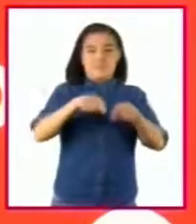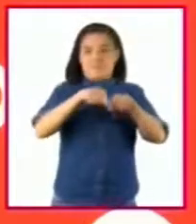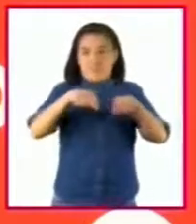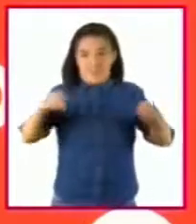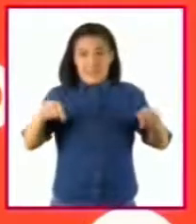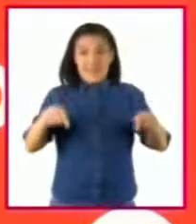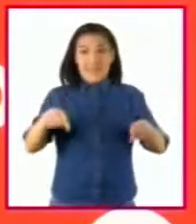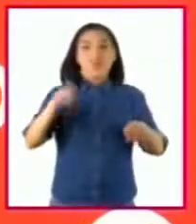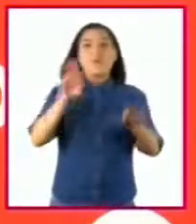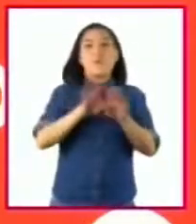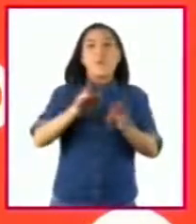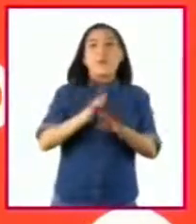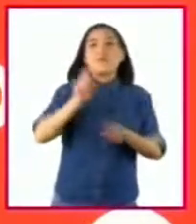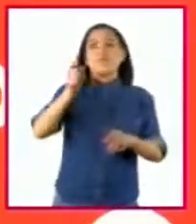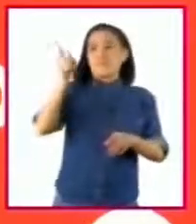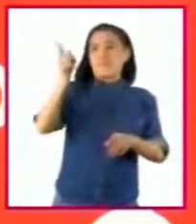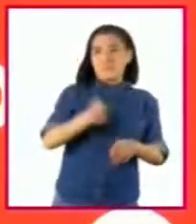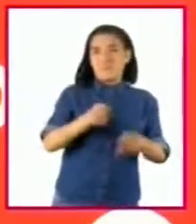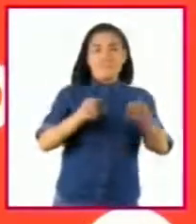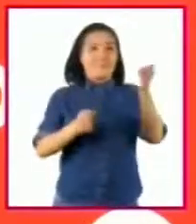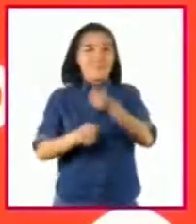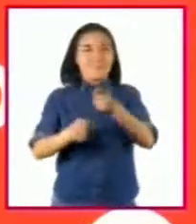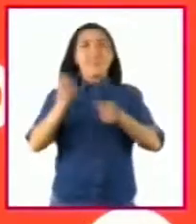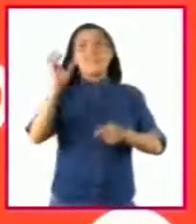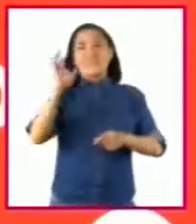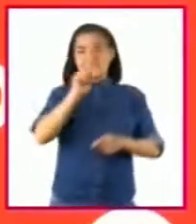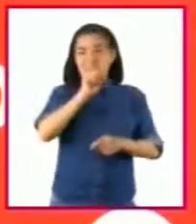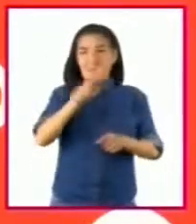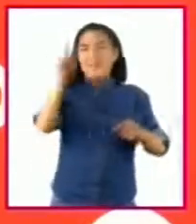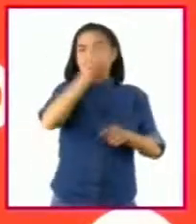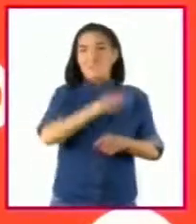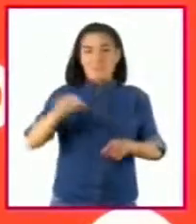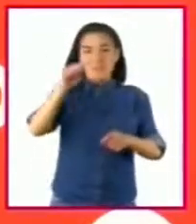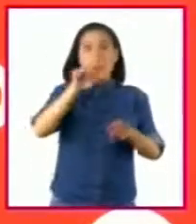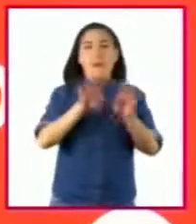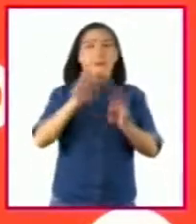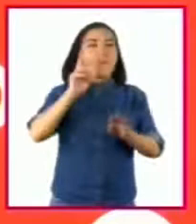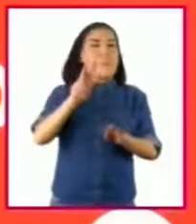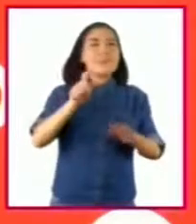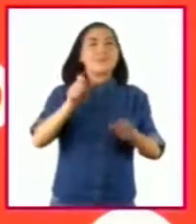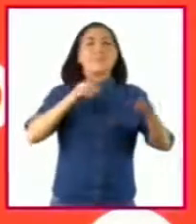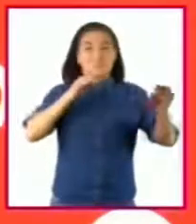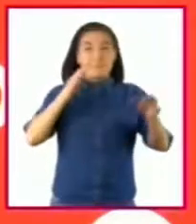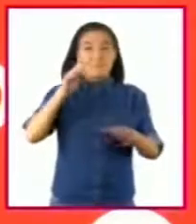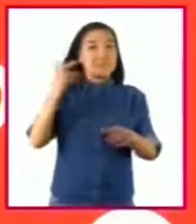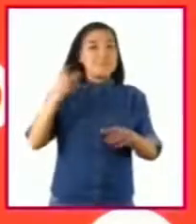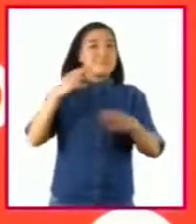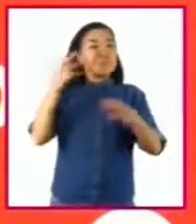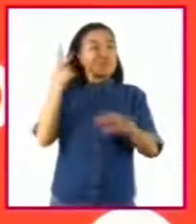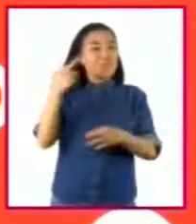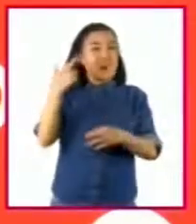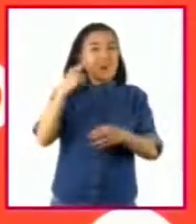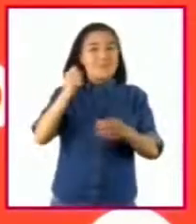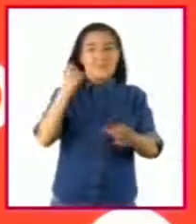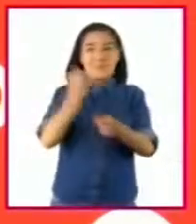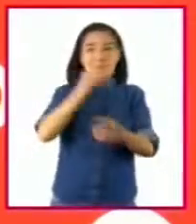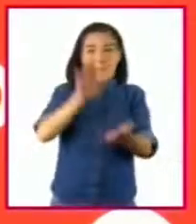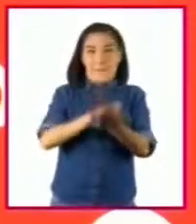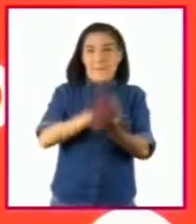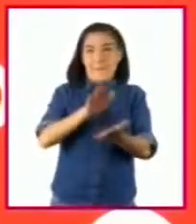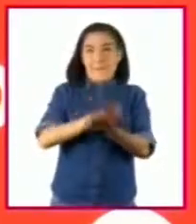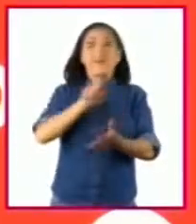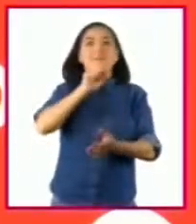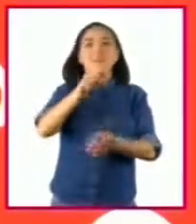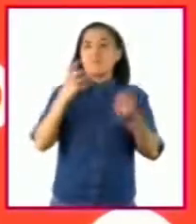y diagonales con su movimiento. El zapateado va acorde al ritmo de la música y, claro, la interpretación de esta